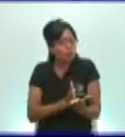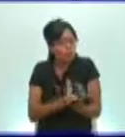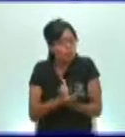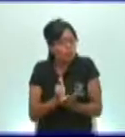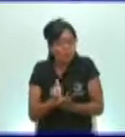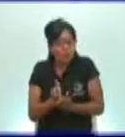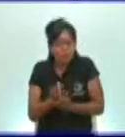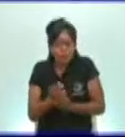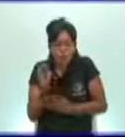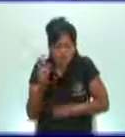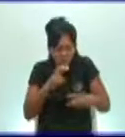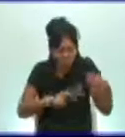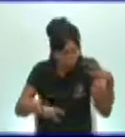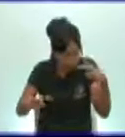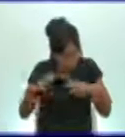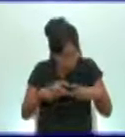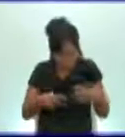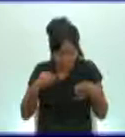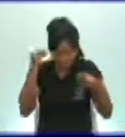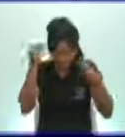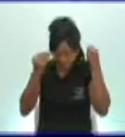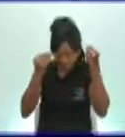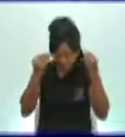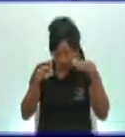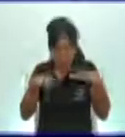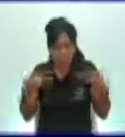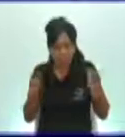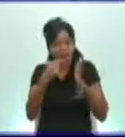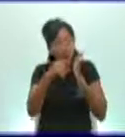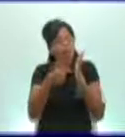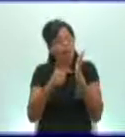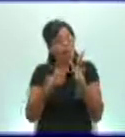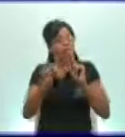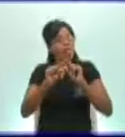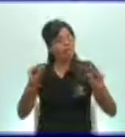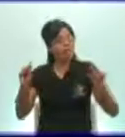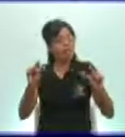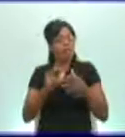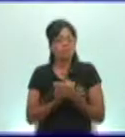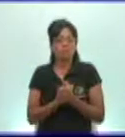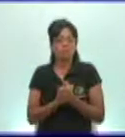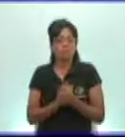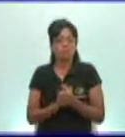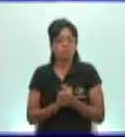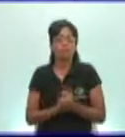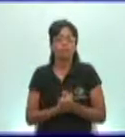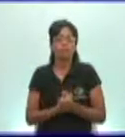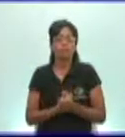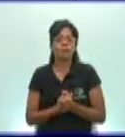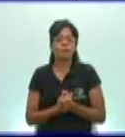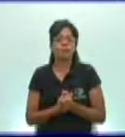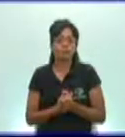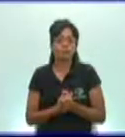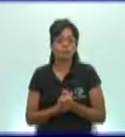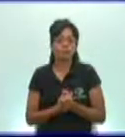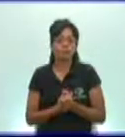sus conocimientos en cuanto a la clasificación de las oraciones por la actitud del hablante.